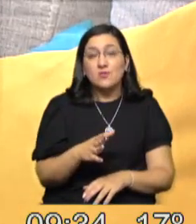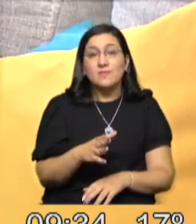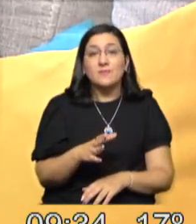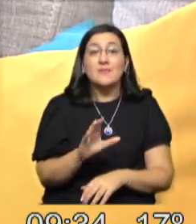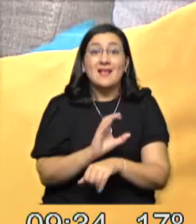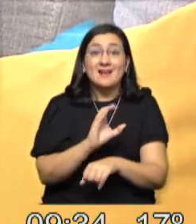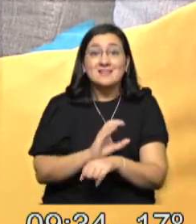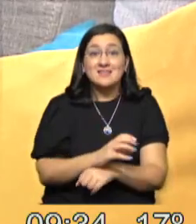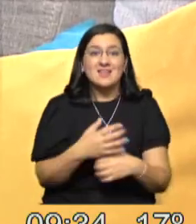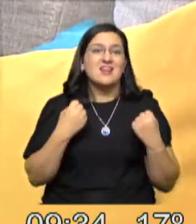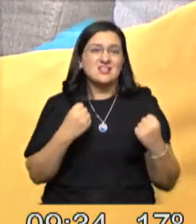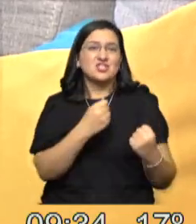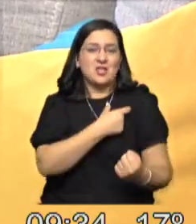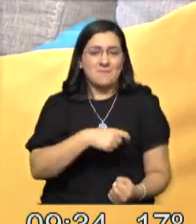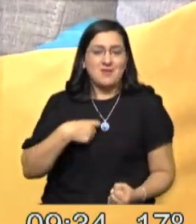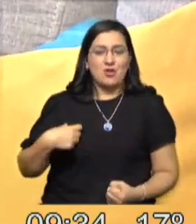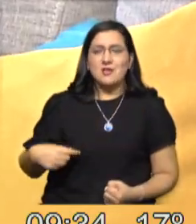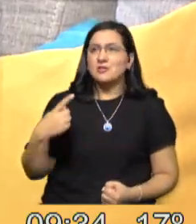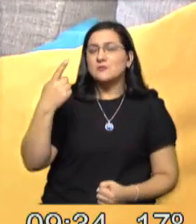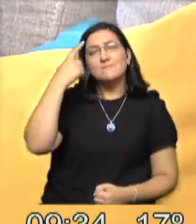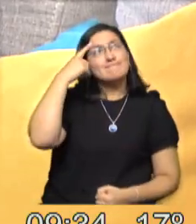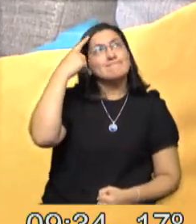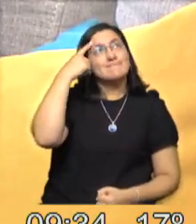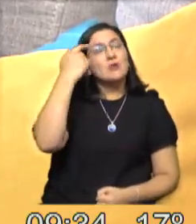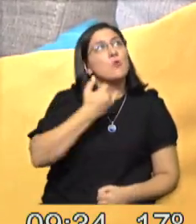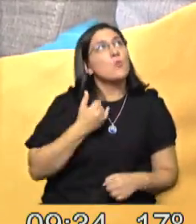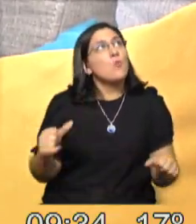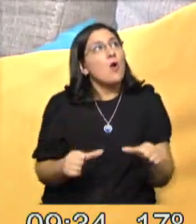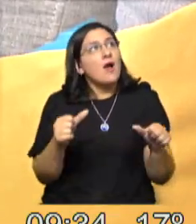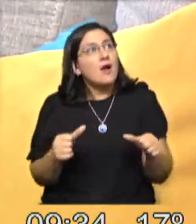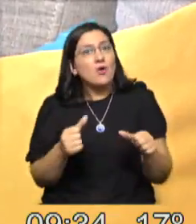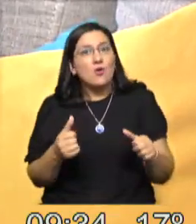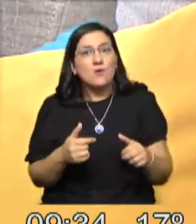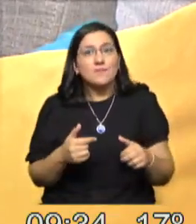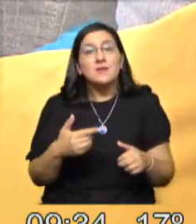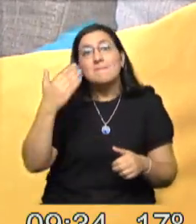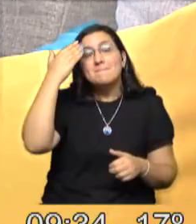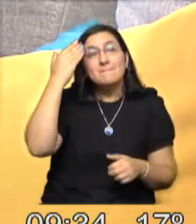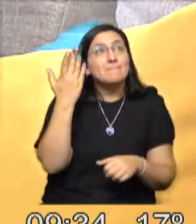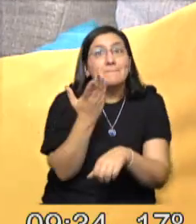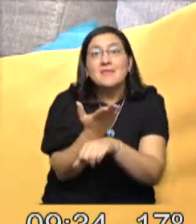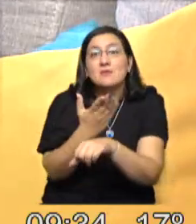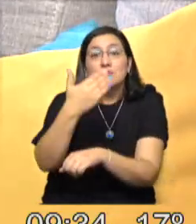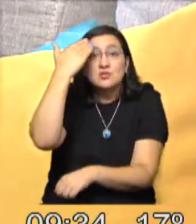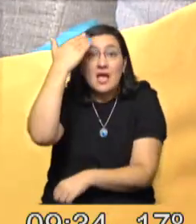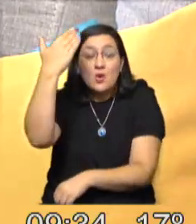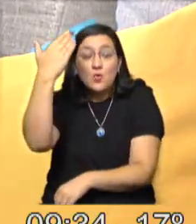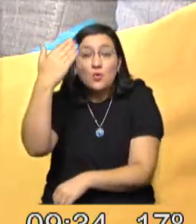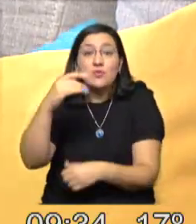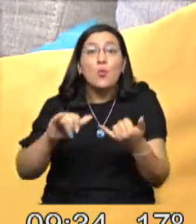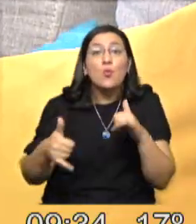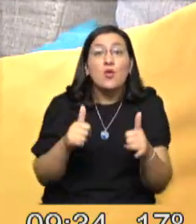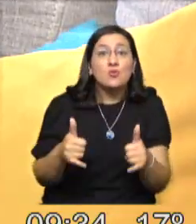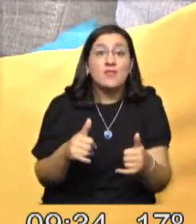identifico. Y bueno, dije, voy a buscar algo para entrarles y pedirle un saludo de Facundo Torres y Agustín Álvarez a su manager, al chino La